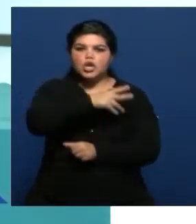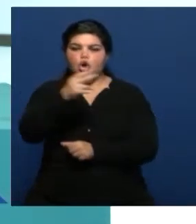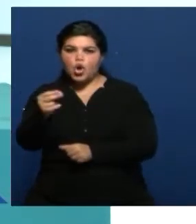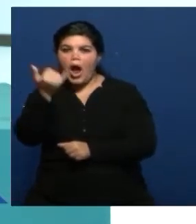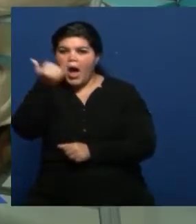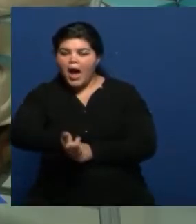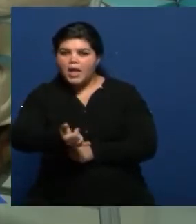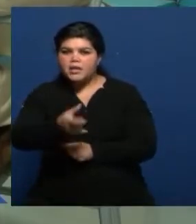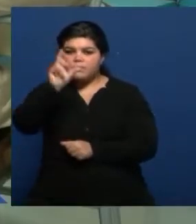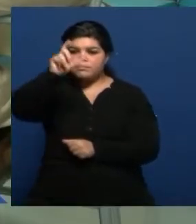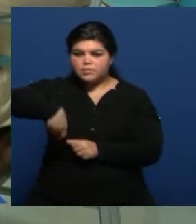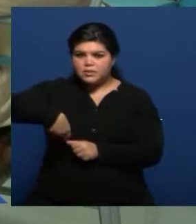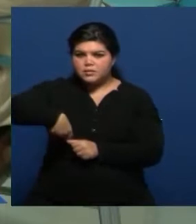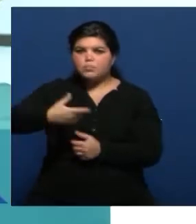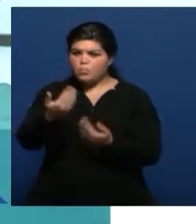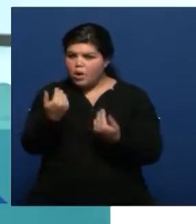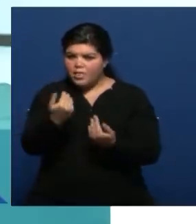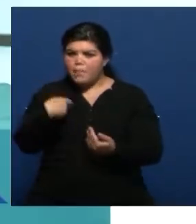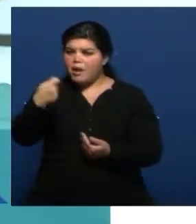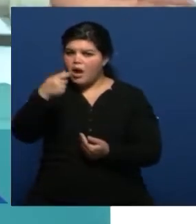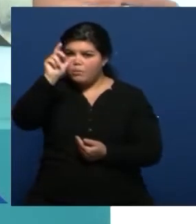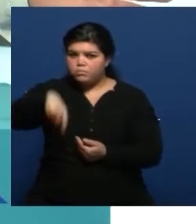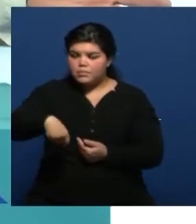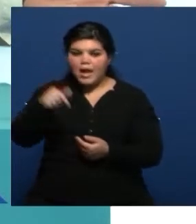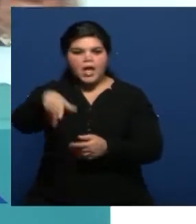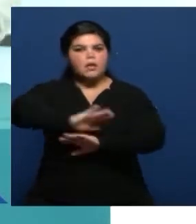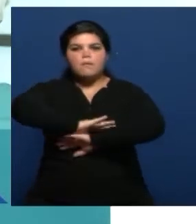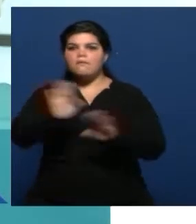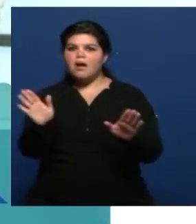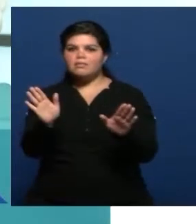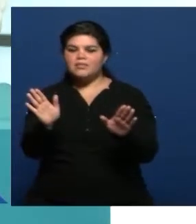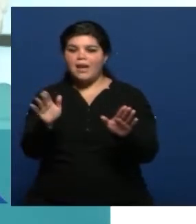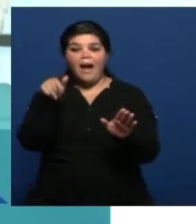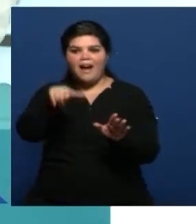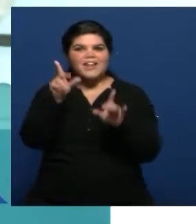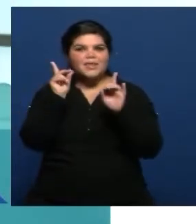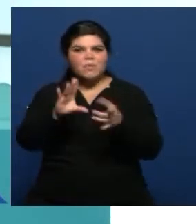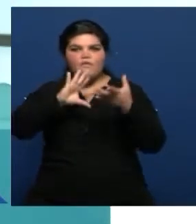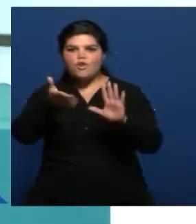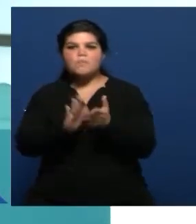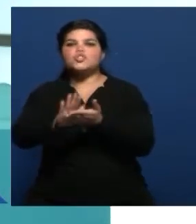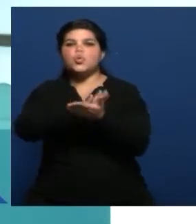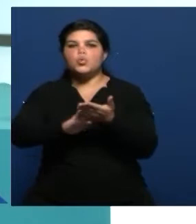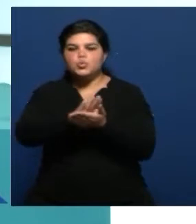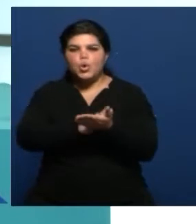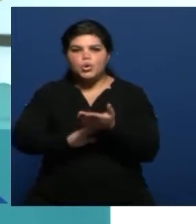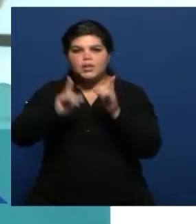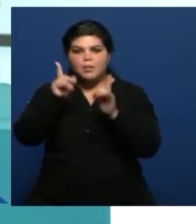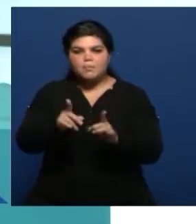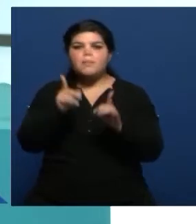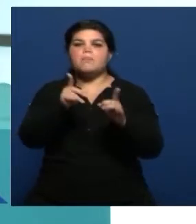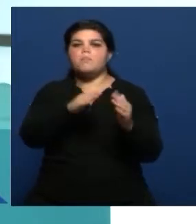si aceptan la tarjeta de crédito o no. Se acabó la trampa. Claro. En esto pasaría exactamente igual, porque en un barrio de los